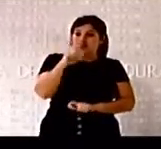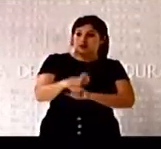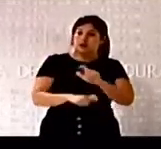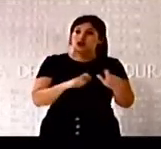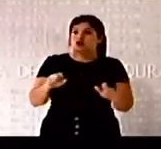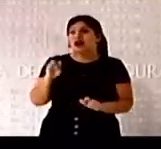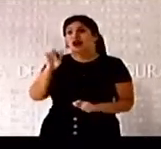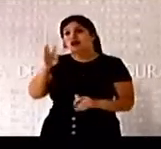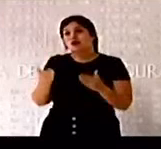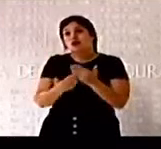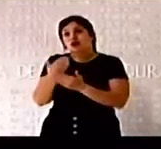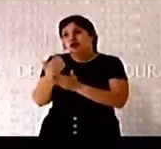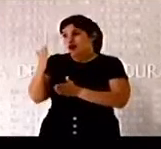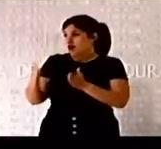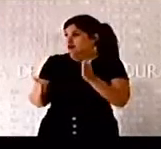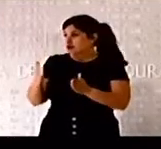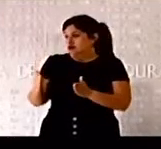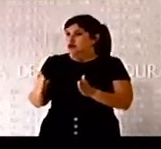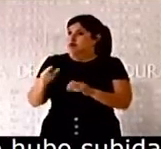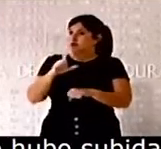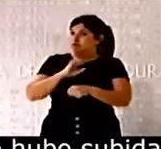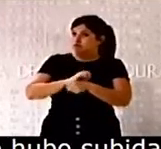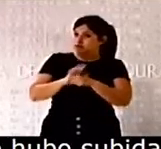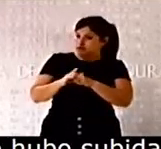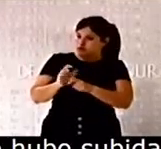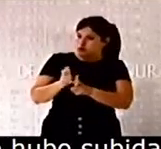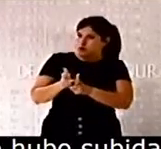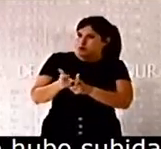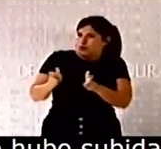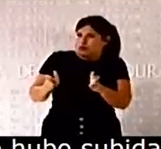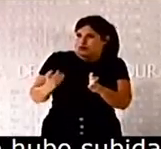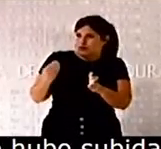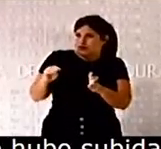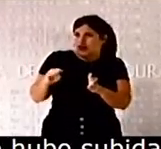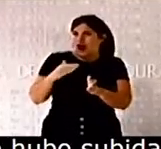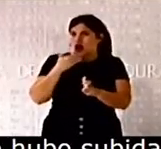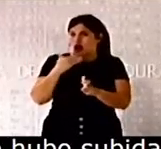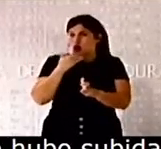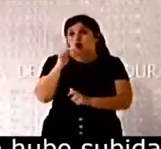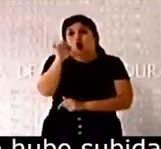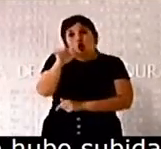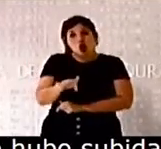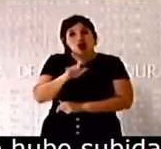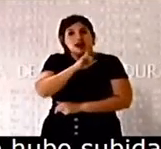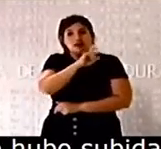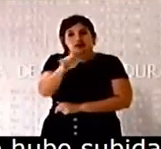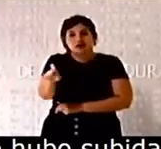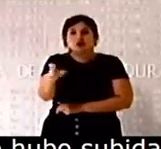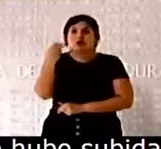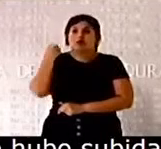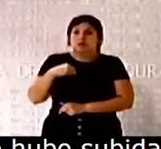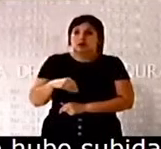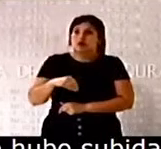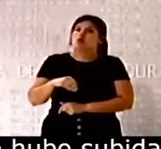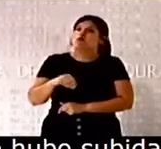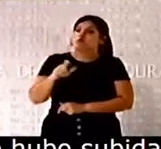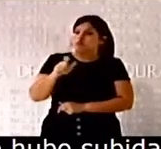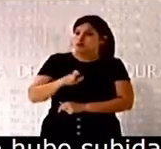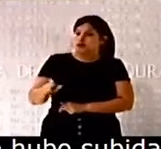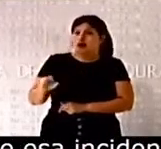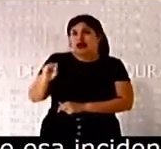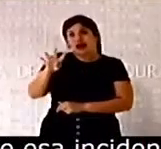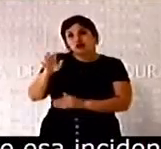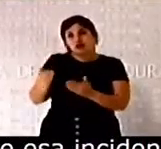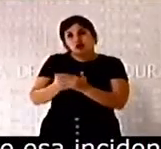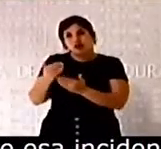los 14 días. Hoy, sin embargo, tenemos que anunciar que esa incidencia ha bajado, que está mejor que en el día de